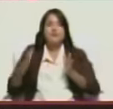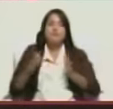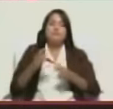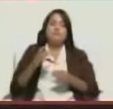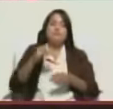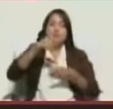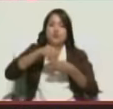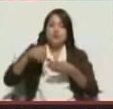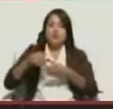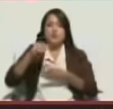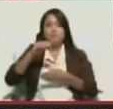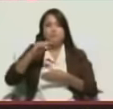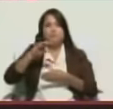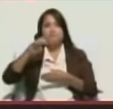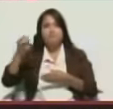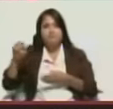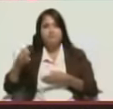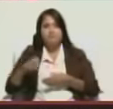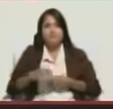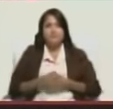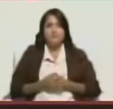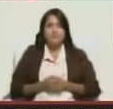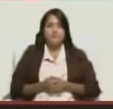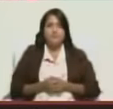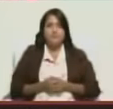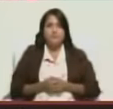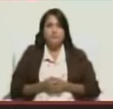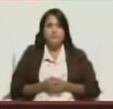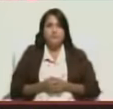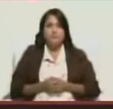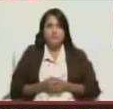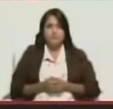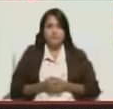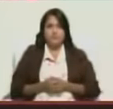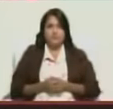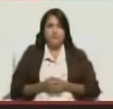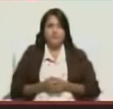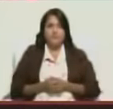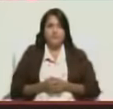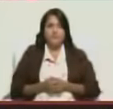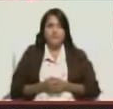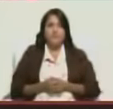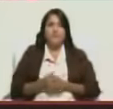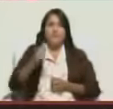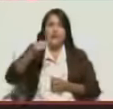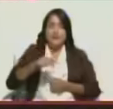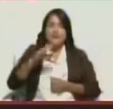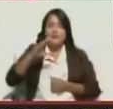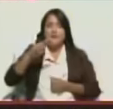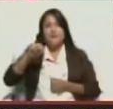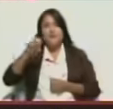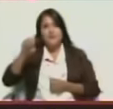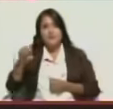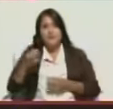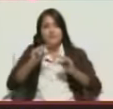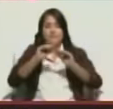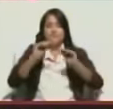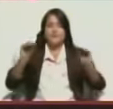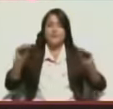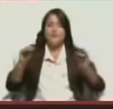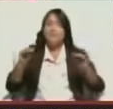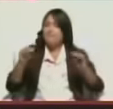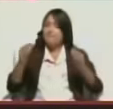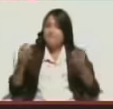pueblo de Venezuela en virtud de los antes puesto el Consejo Nacional electoral informa